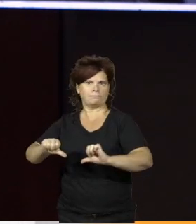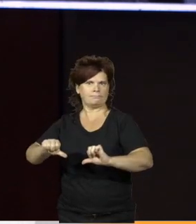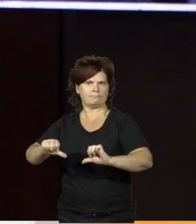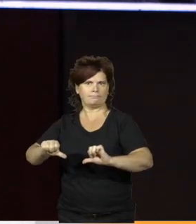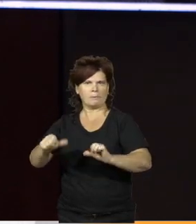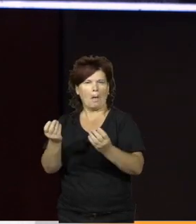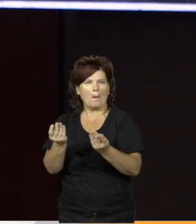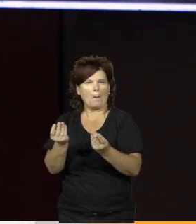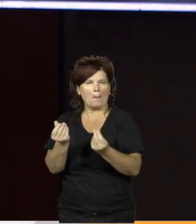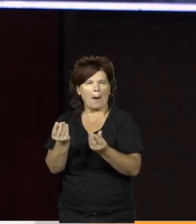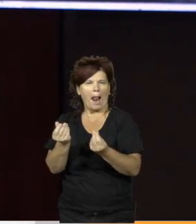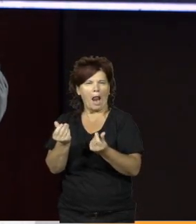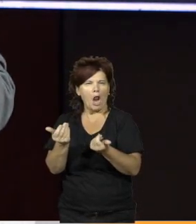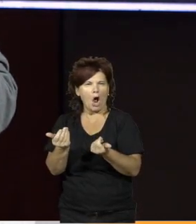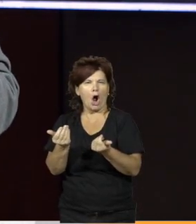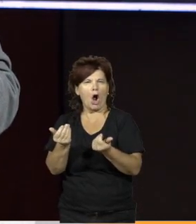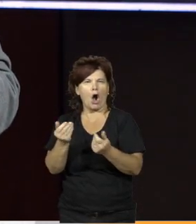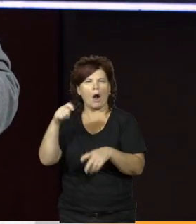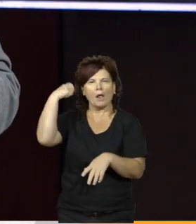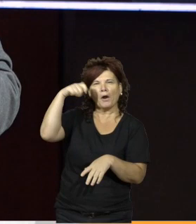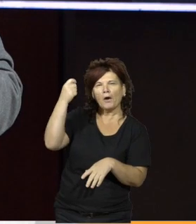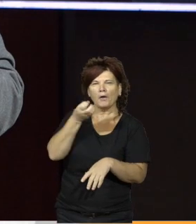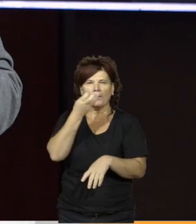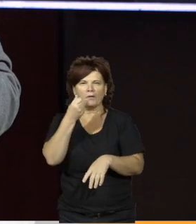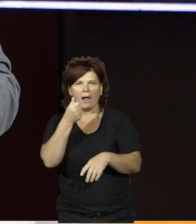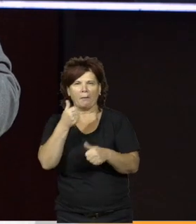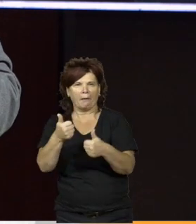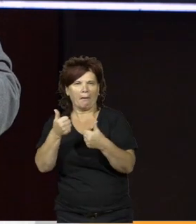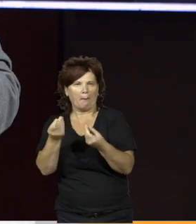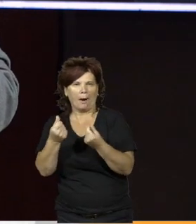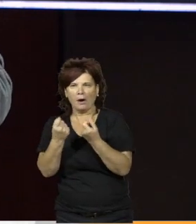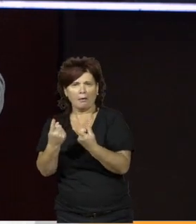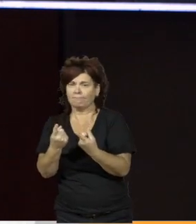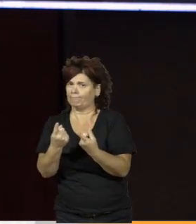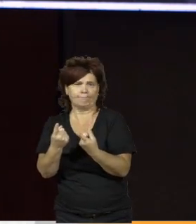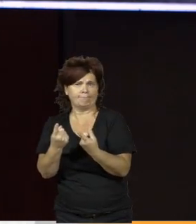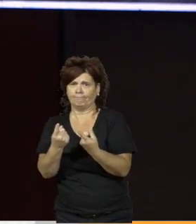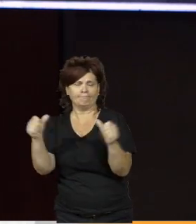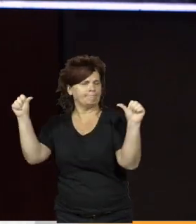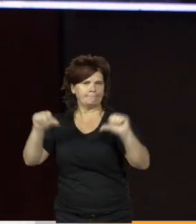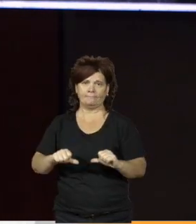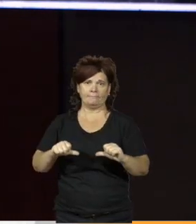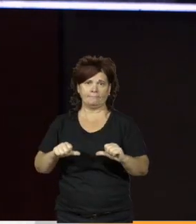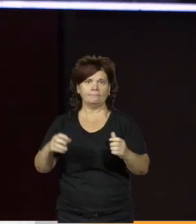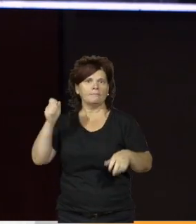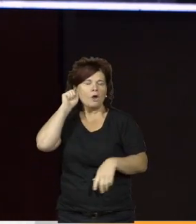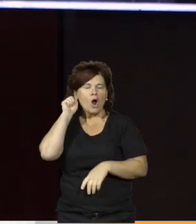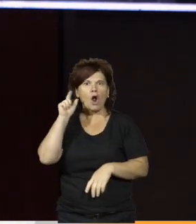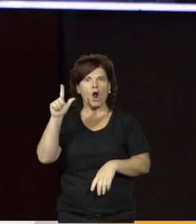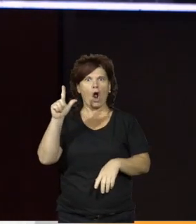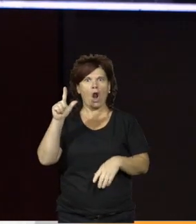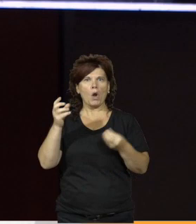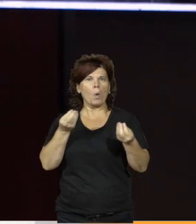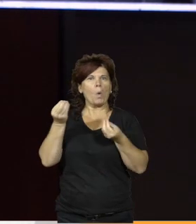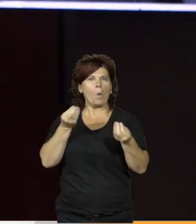una valorización de nuestra fauna y nuestra flora como tiene que ser. O sea que el éxito aparente de un